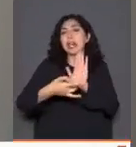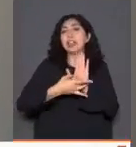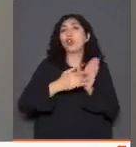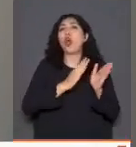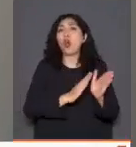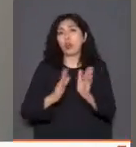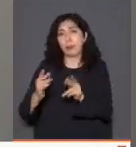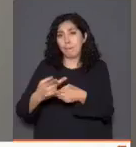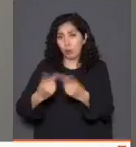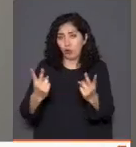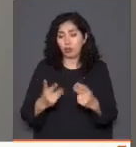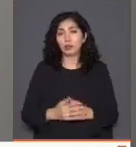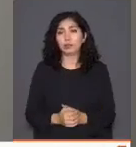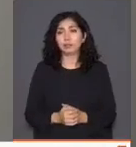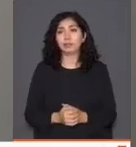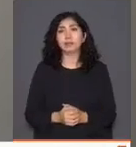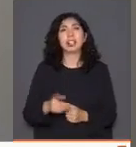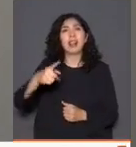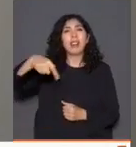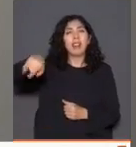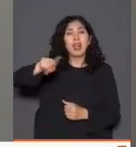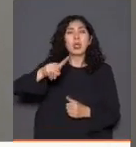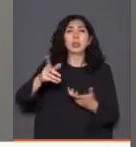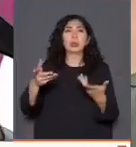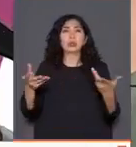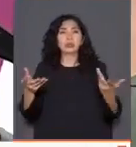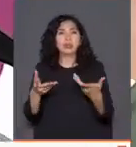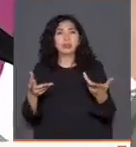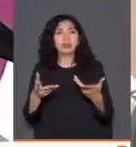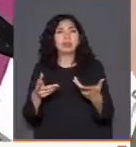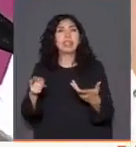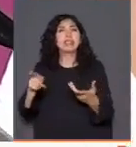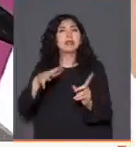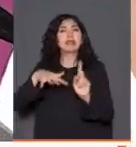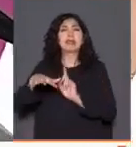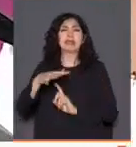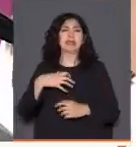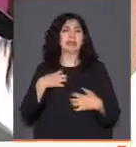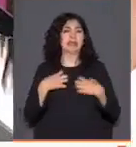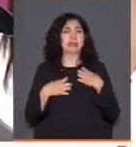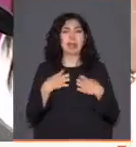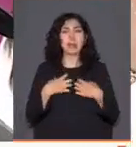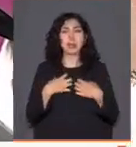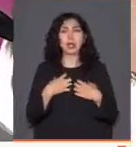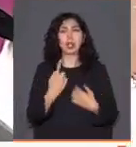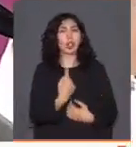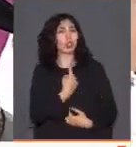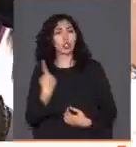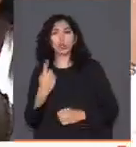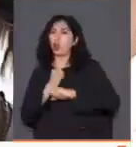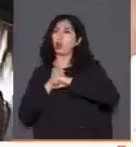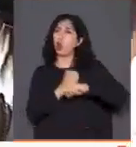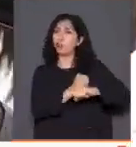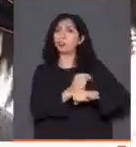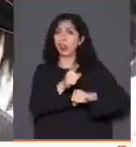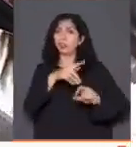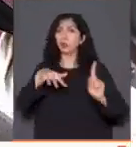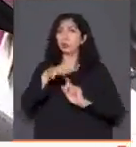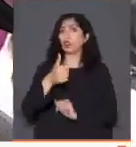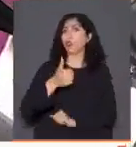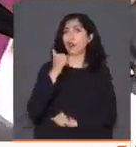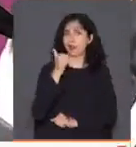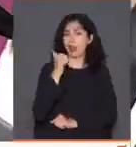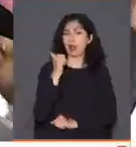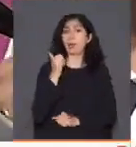irracional los lleva al Zurdo de cometer esta aberración que repudiamos enérgicamente lo que ocurrió el día de ayer y es por eso que pusimos